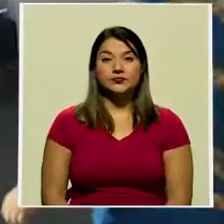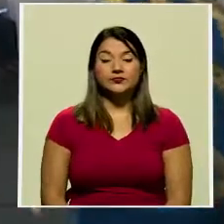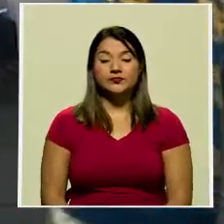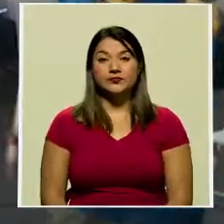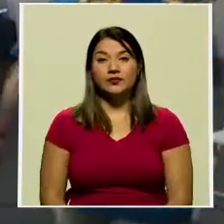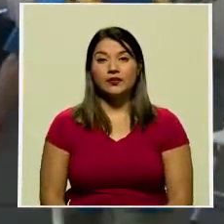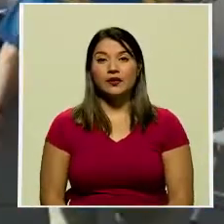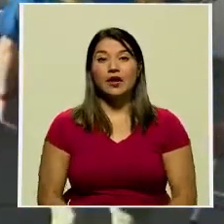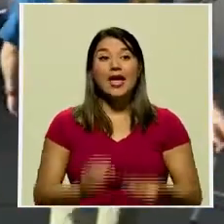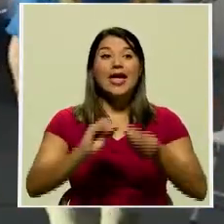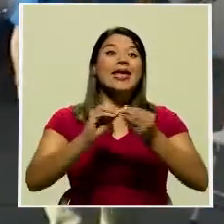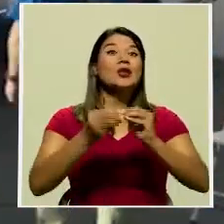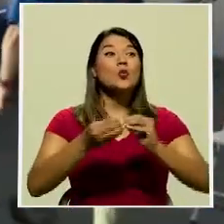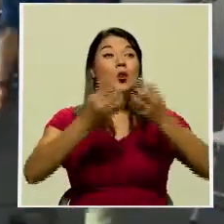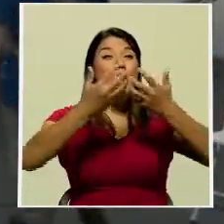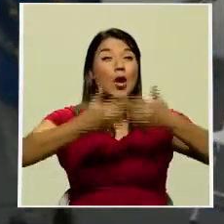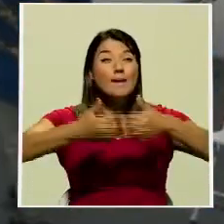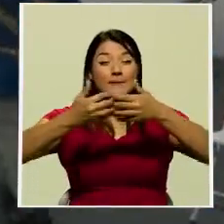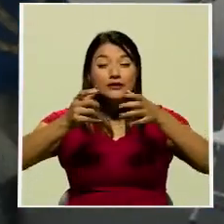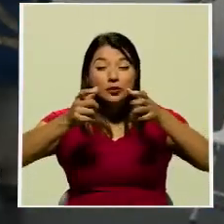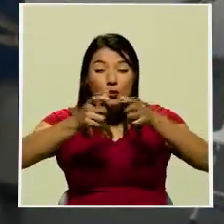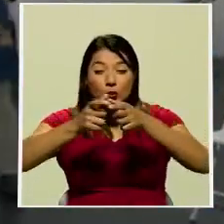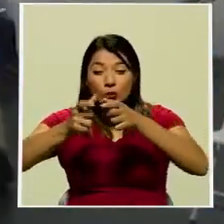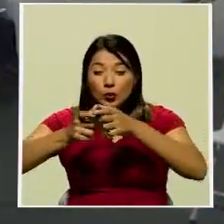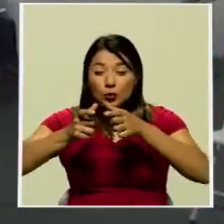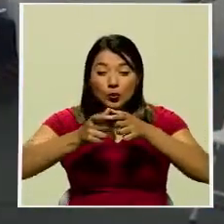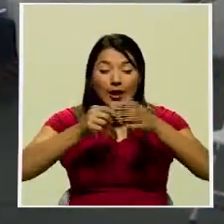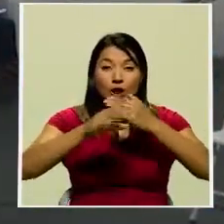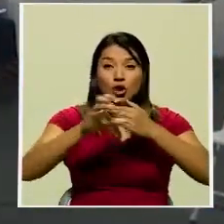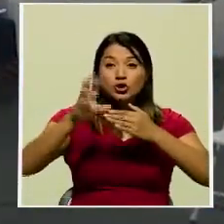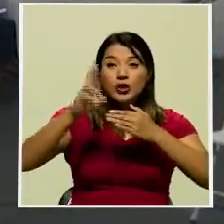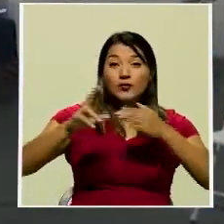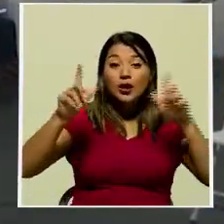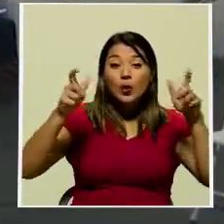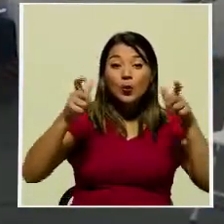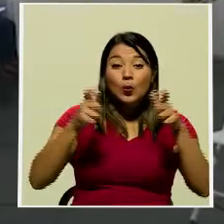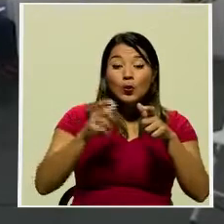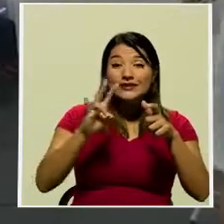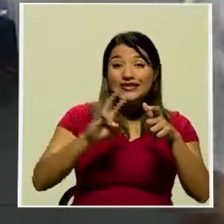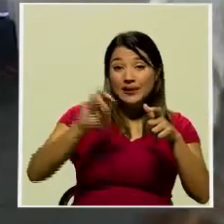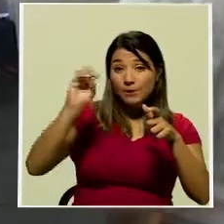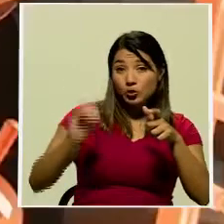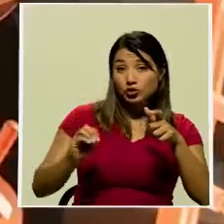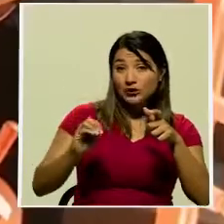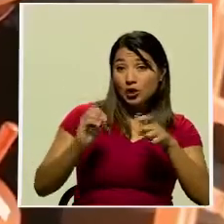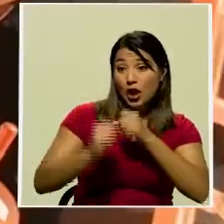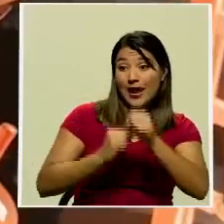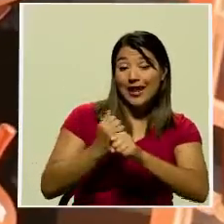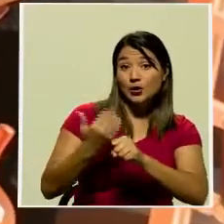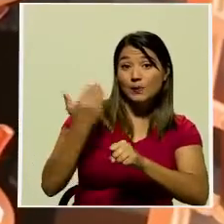La cantidad de microempresas en el país disminuyó 7% en el último año. Según el INEC, se